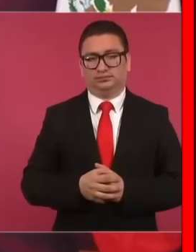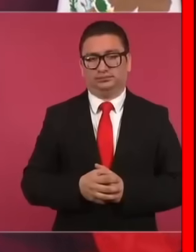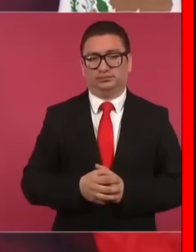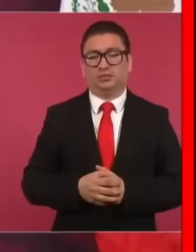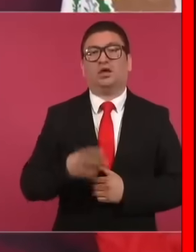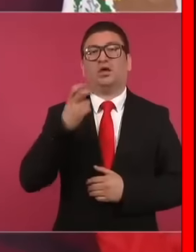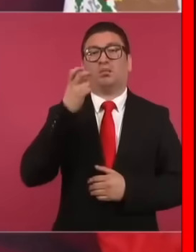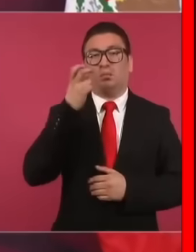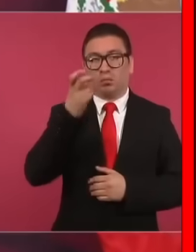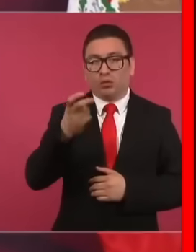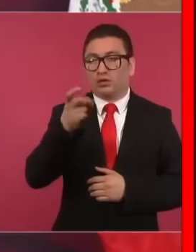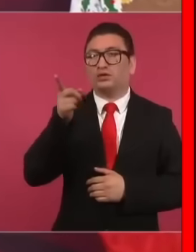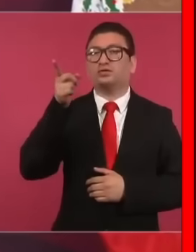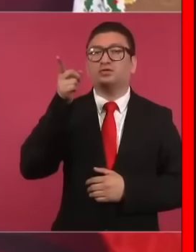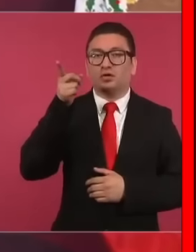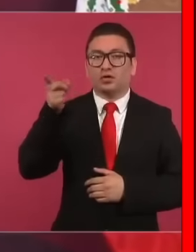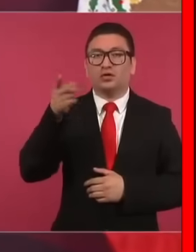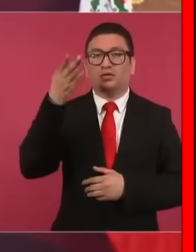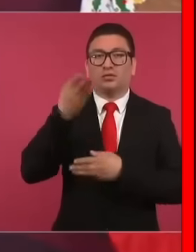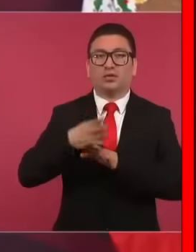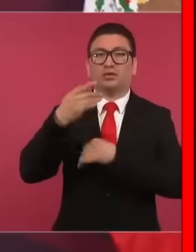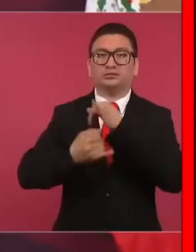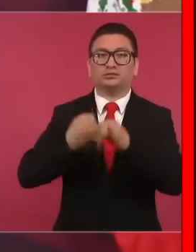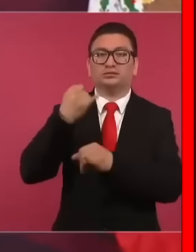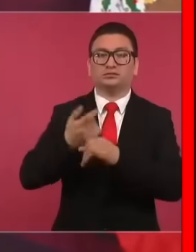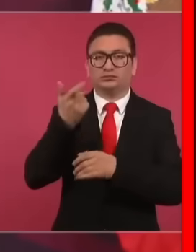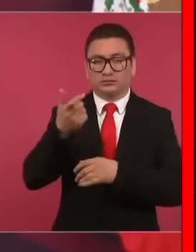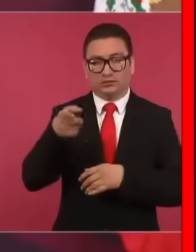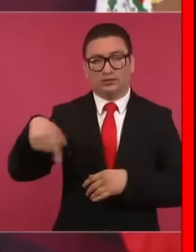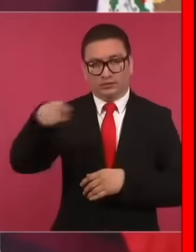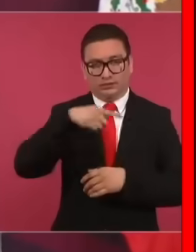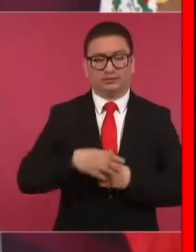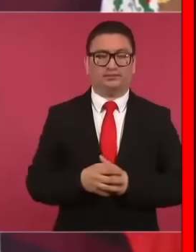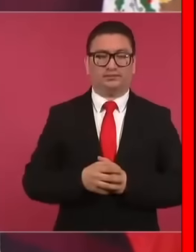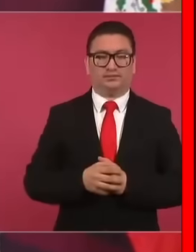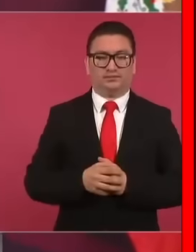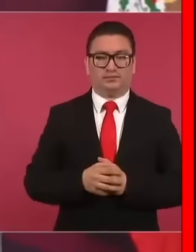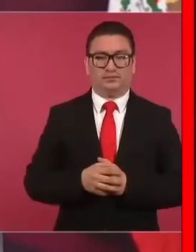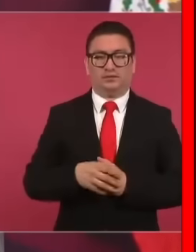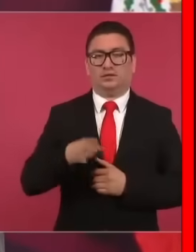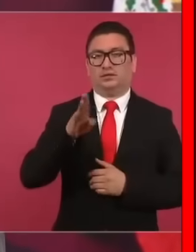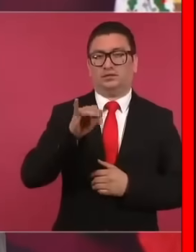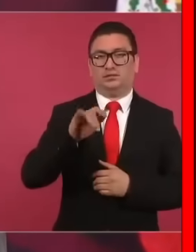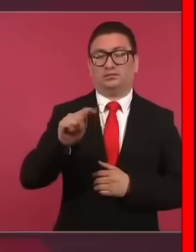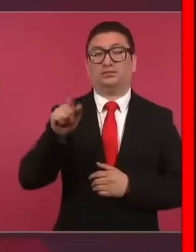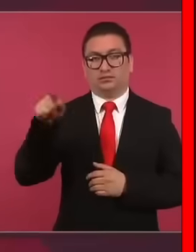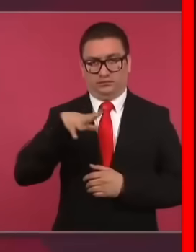Para eso están los organismos financieros internacionales. Y está el BID,